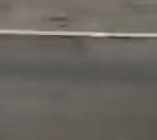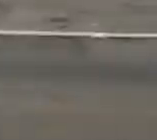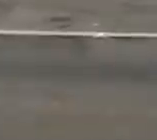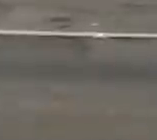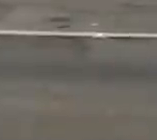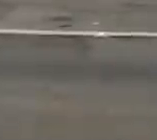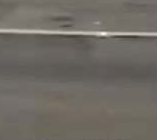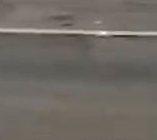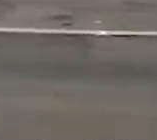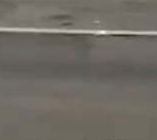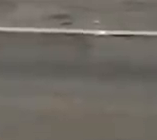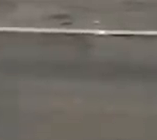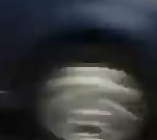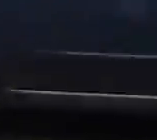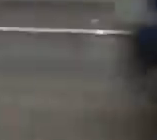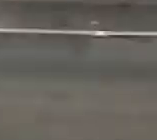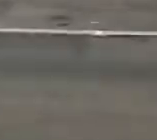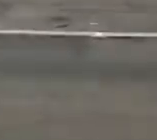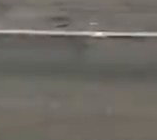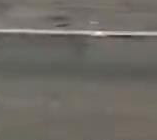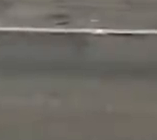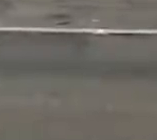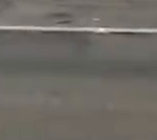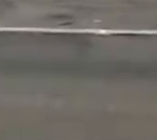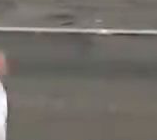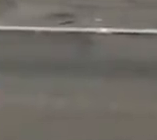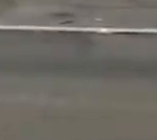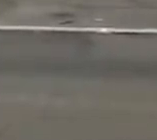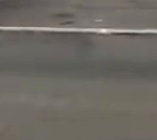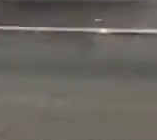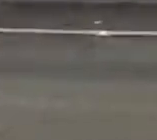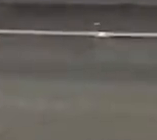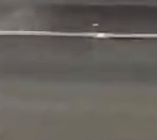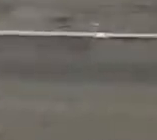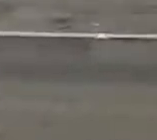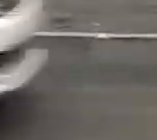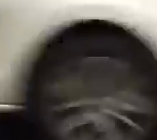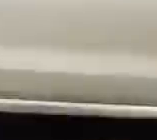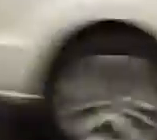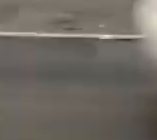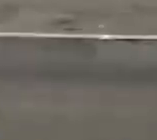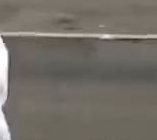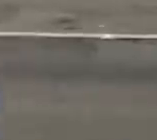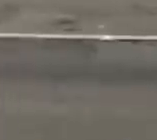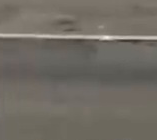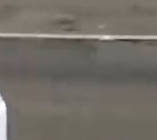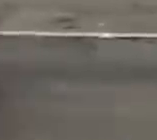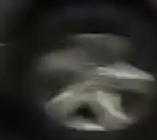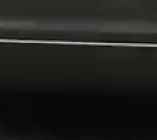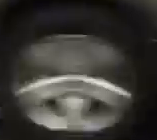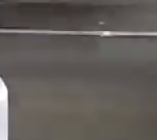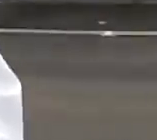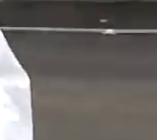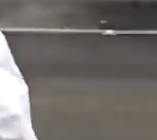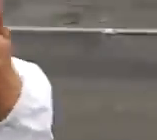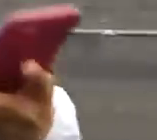nos sumamos a ese abrazo enorme a los más pequeñitos de casa. Y preste mucha atención porque a partir de este 3 de